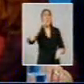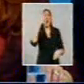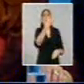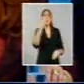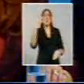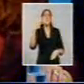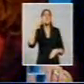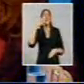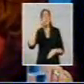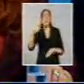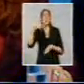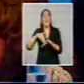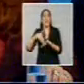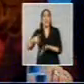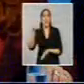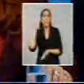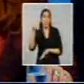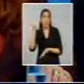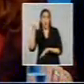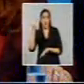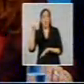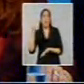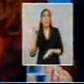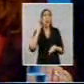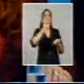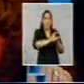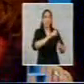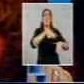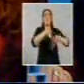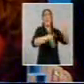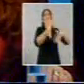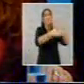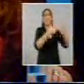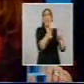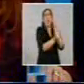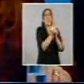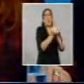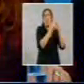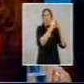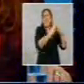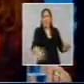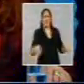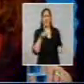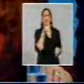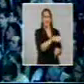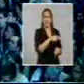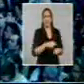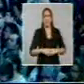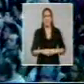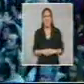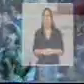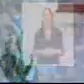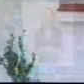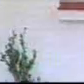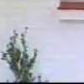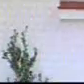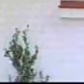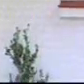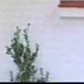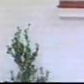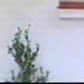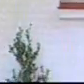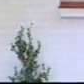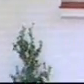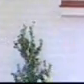de pesos que van a servir para el desarrollo de toda la industria en la provincia de